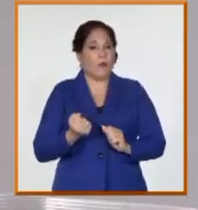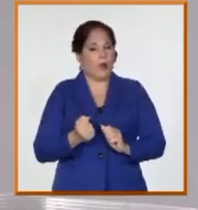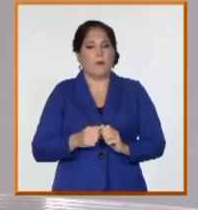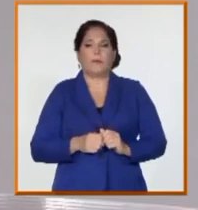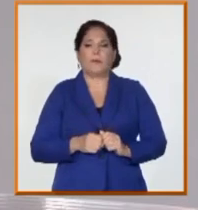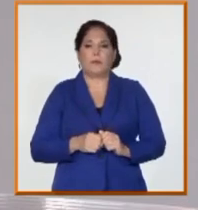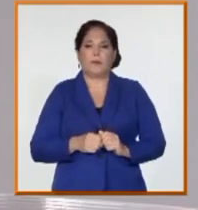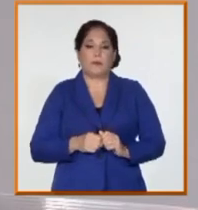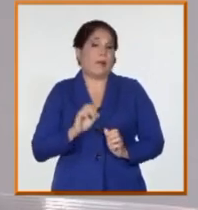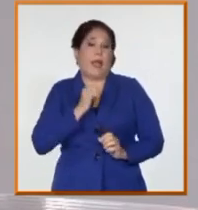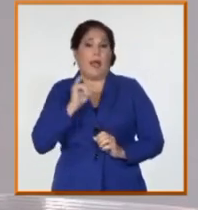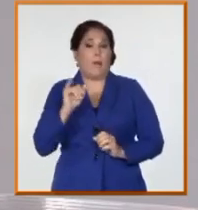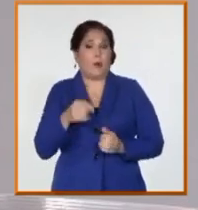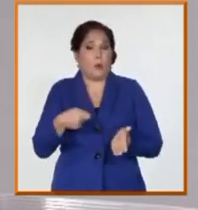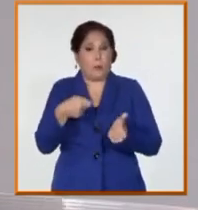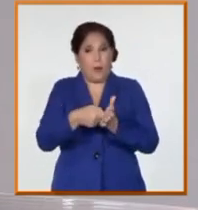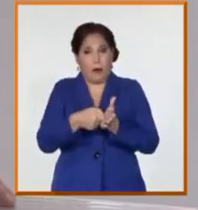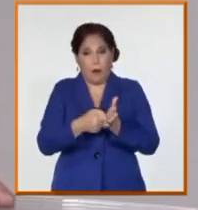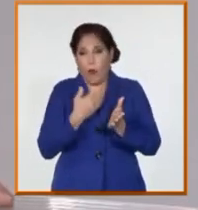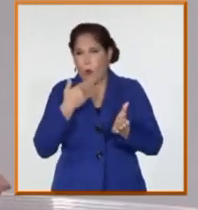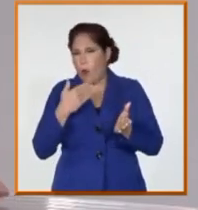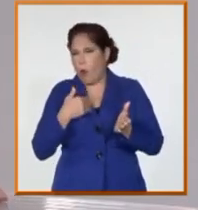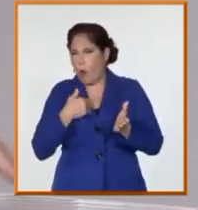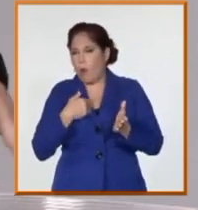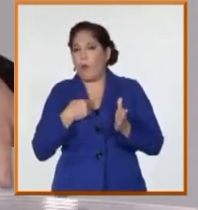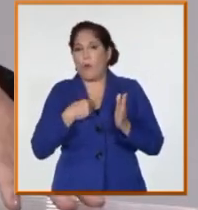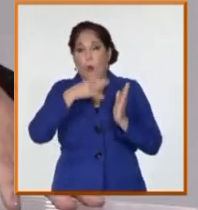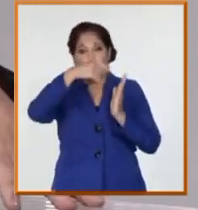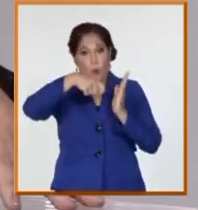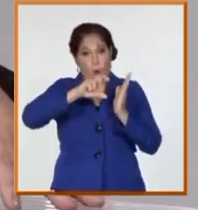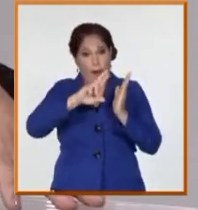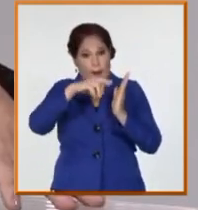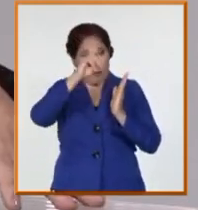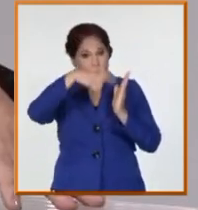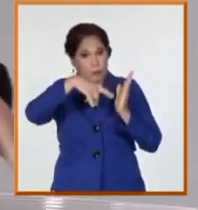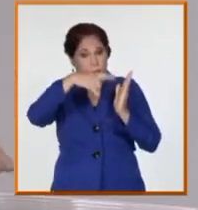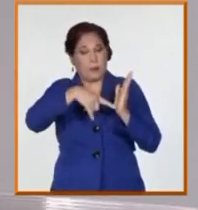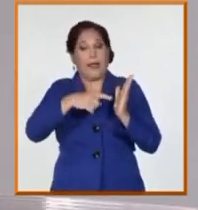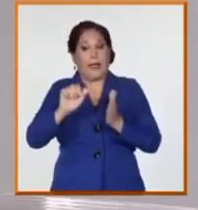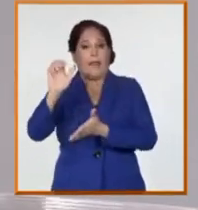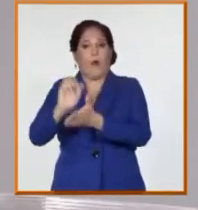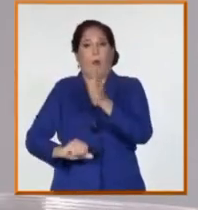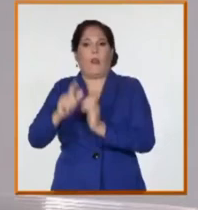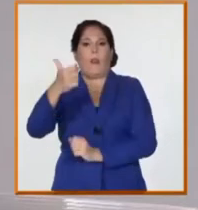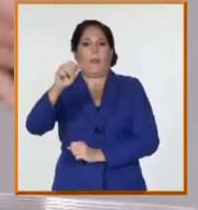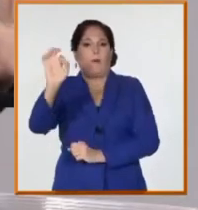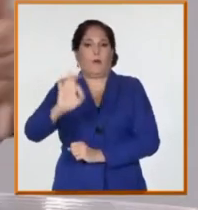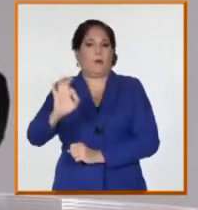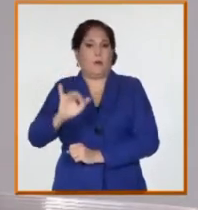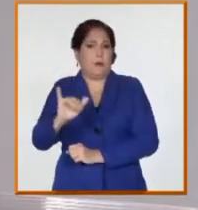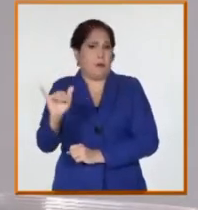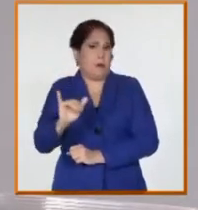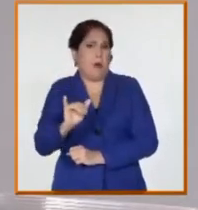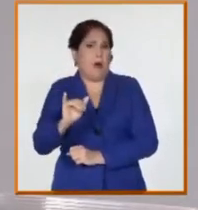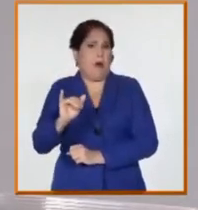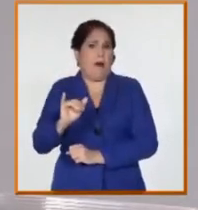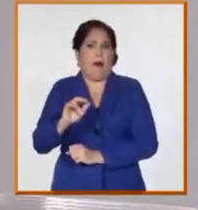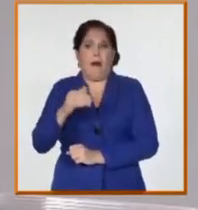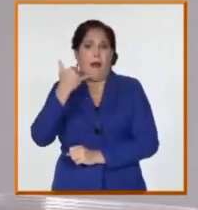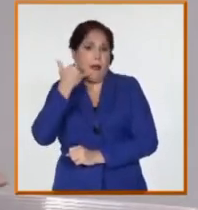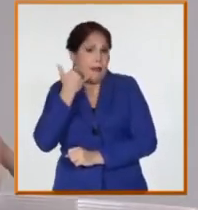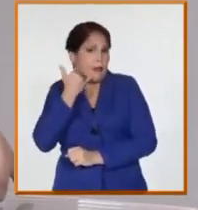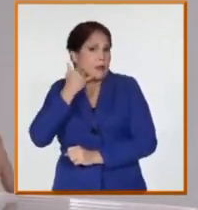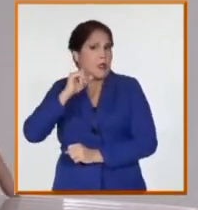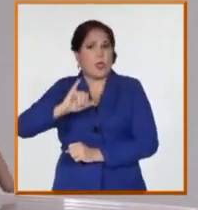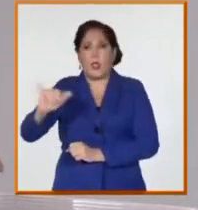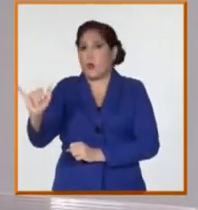el pago electrónico estas pasarelas de pago o aplicándole un un descuento como mismo comisión cobran los que prestan servicio